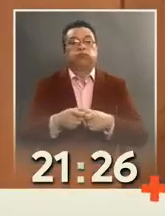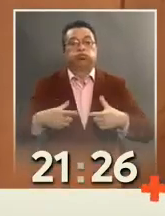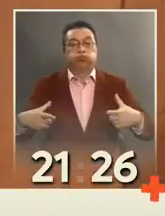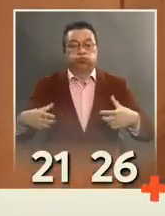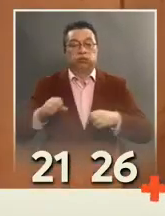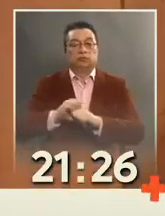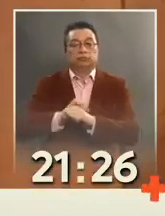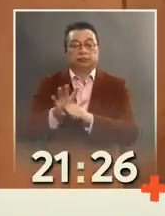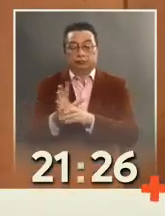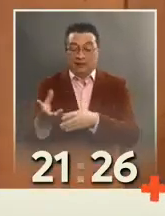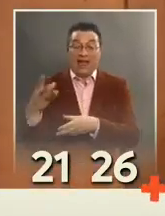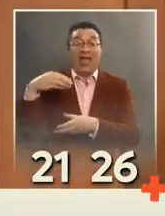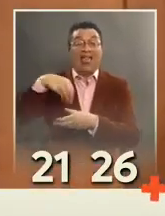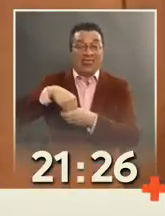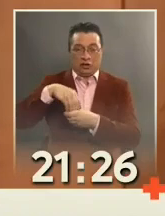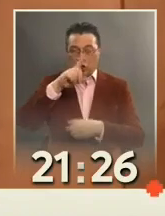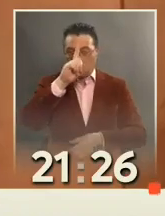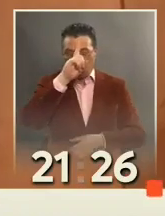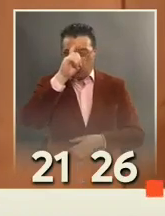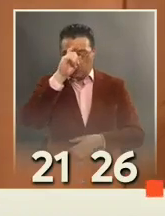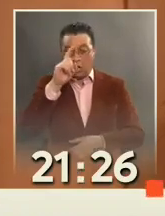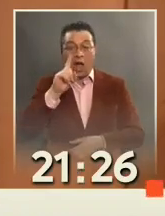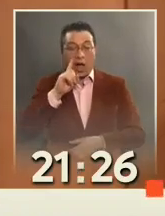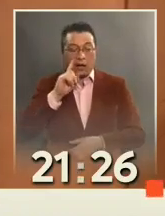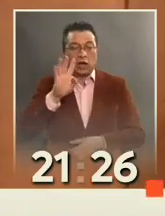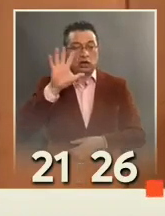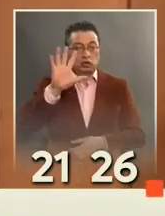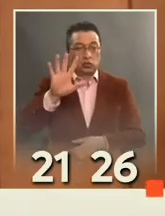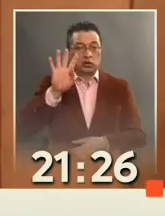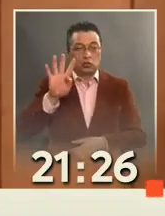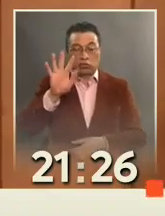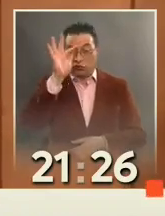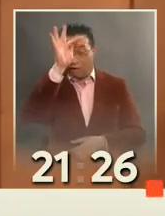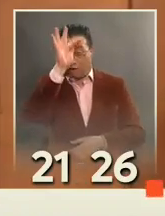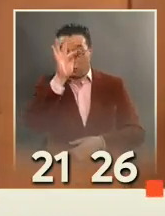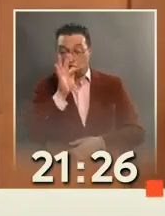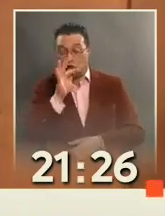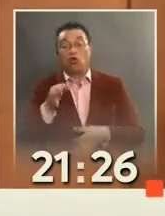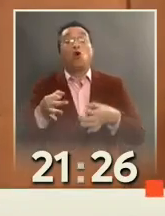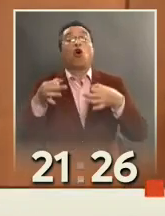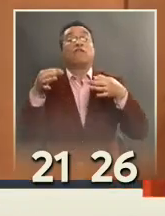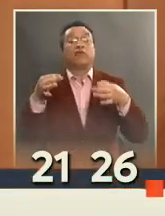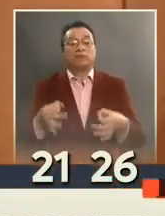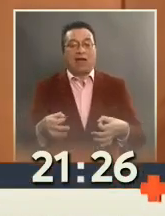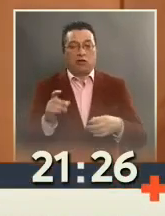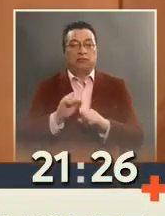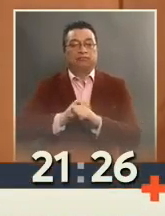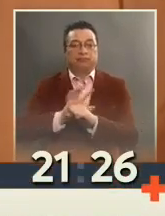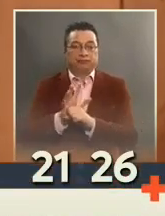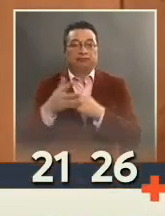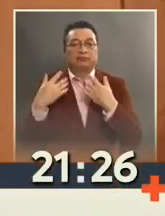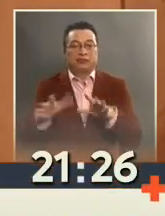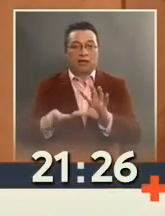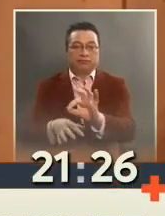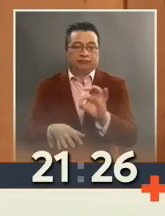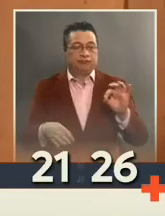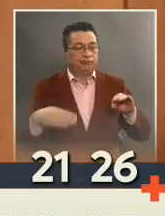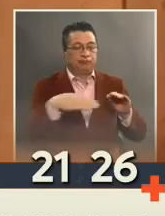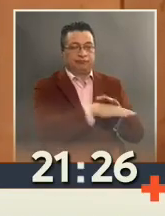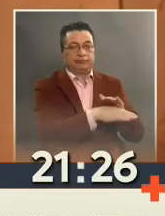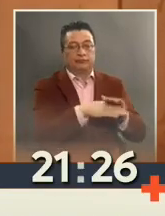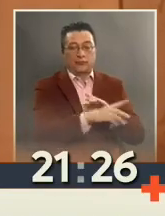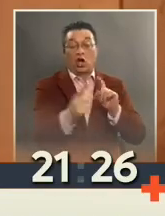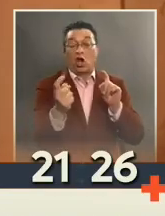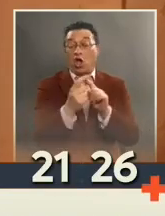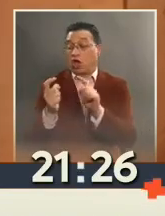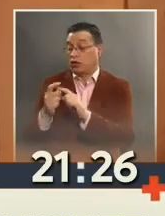dentro hospital tenemos 54 funcionarios confirmados hoy 19 de los cuales ya están aislados lo mismo su contacto